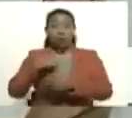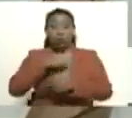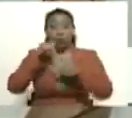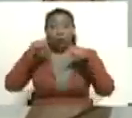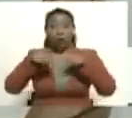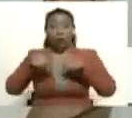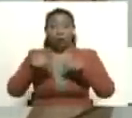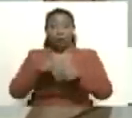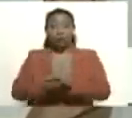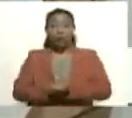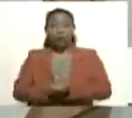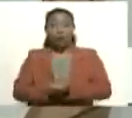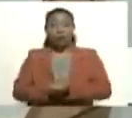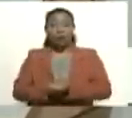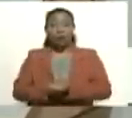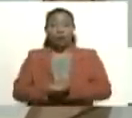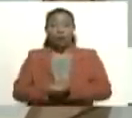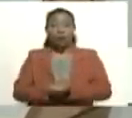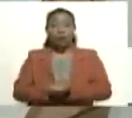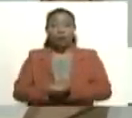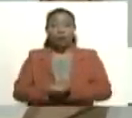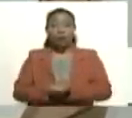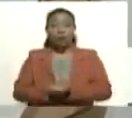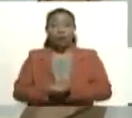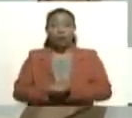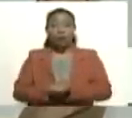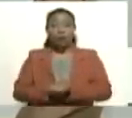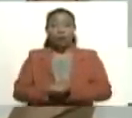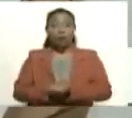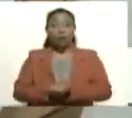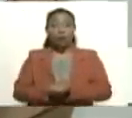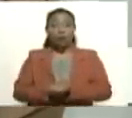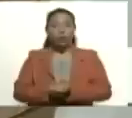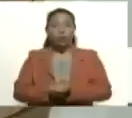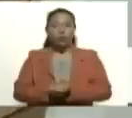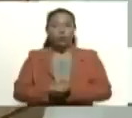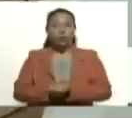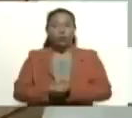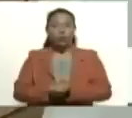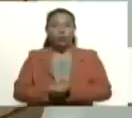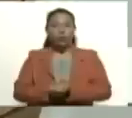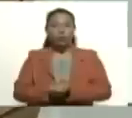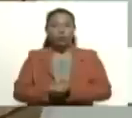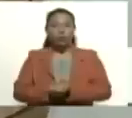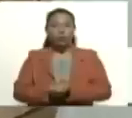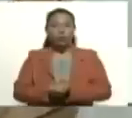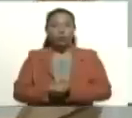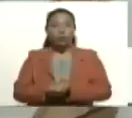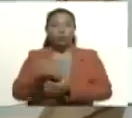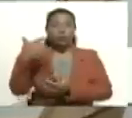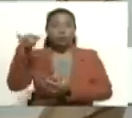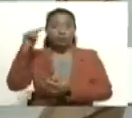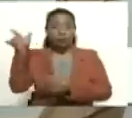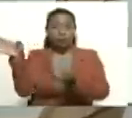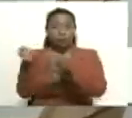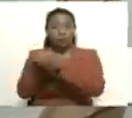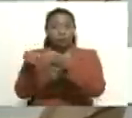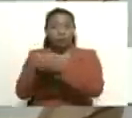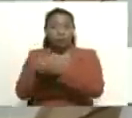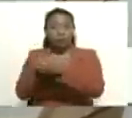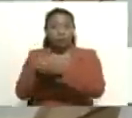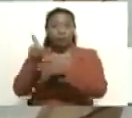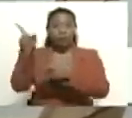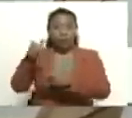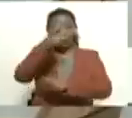Trump, estrategia de colapso. Y una parte de esa estrategia son esos